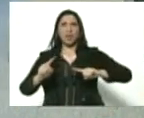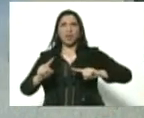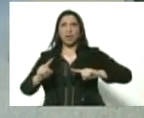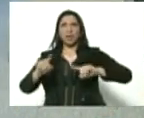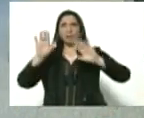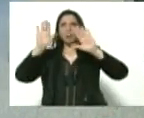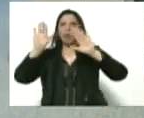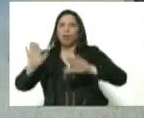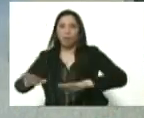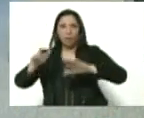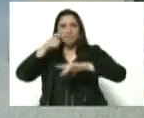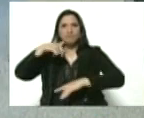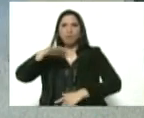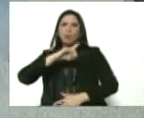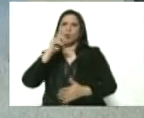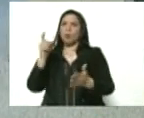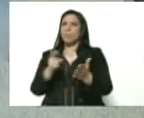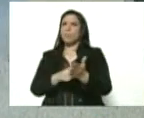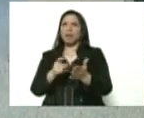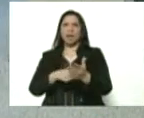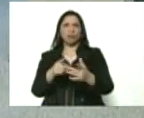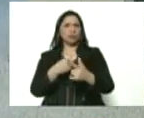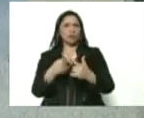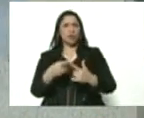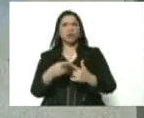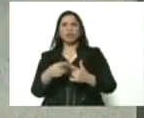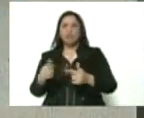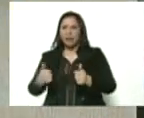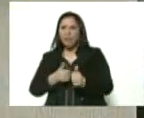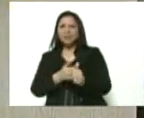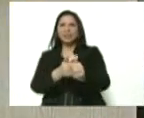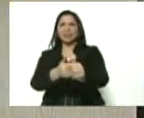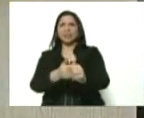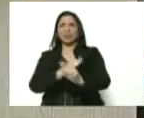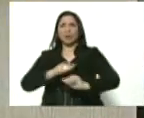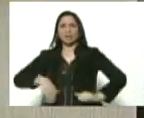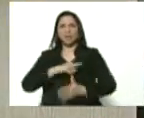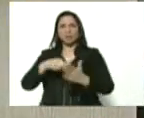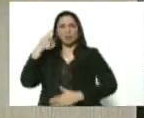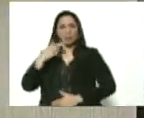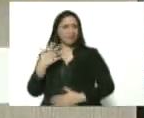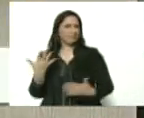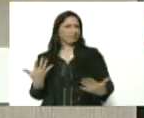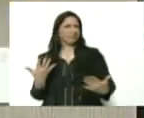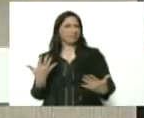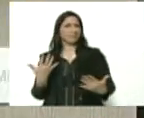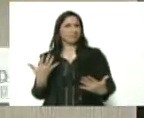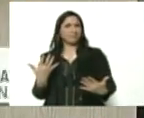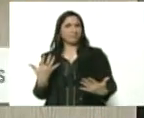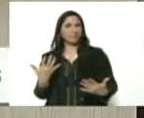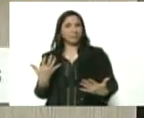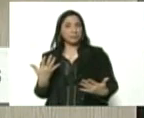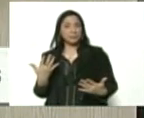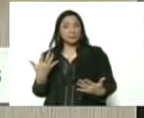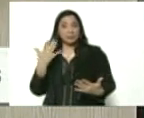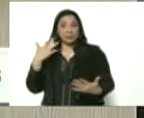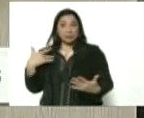pueblo entero y se iba a plegar la Fuerza Armada Nacional Bolivariana. Es decir, los guiones de